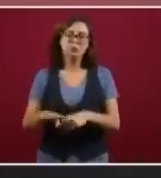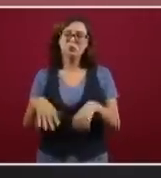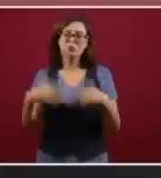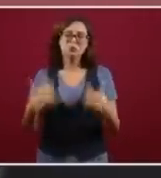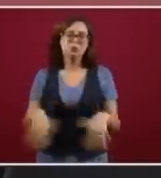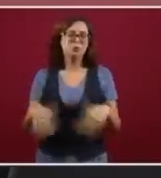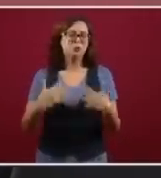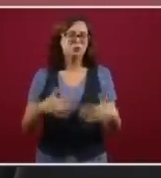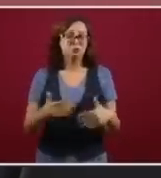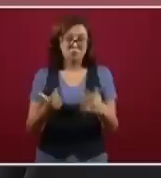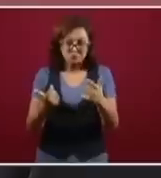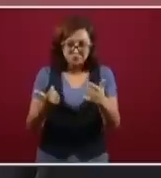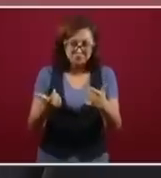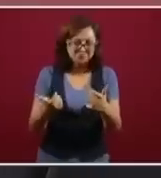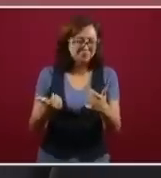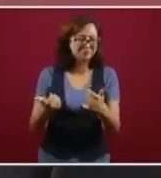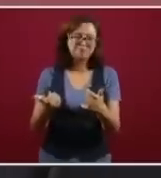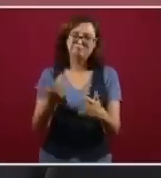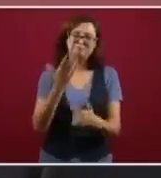precio.